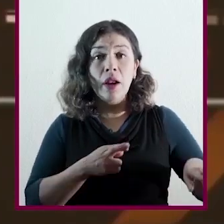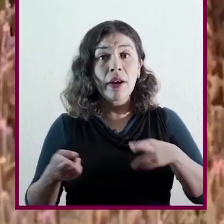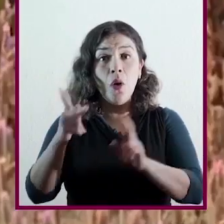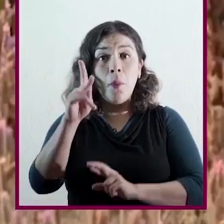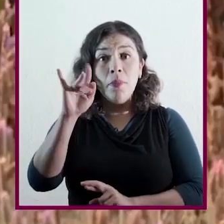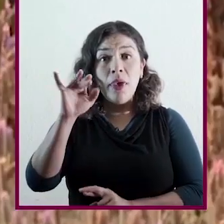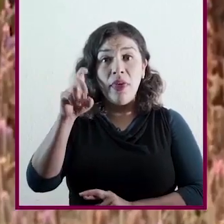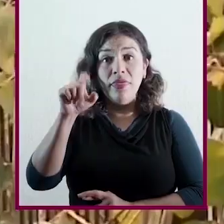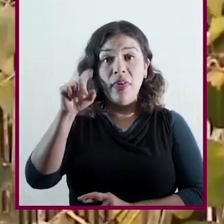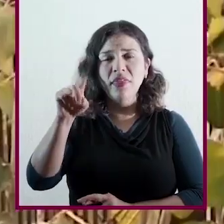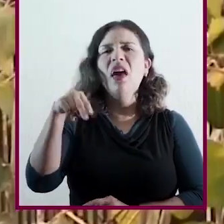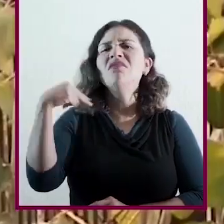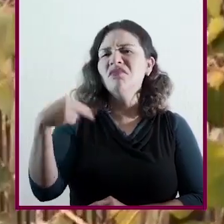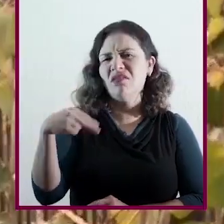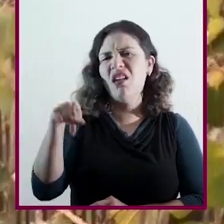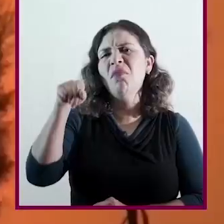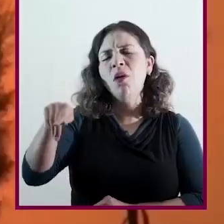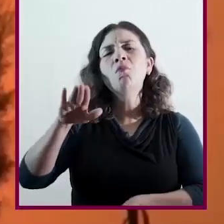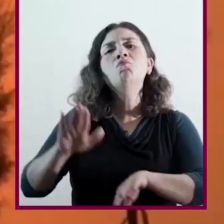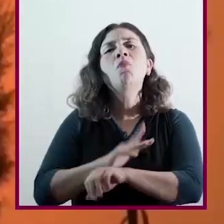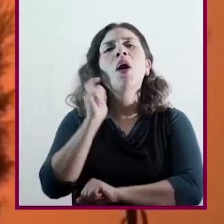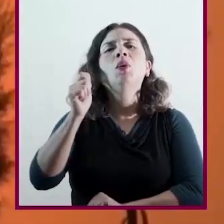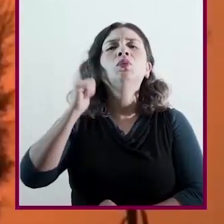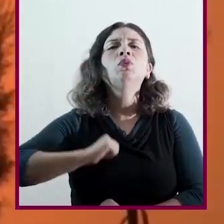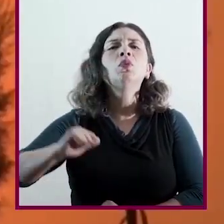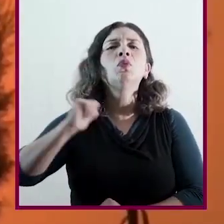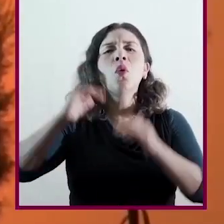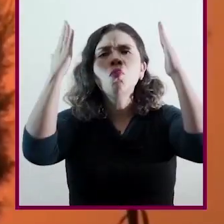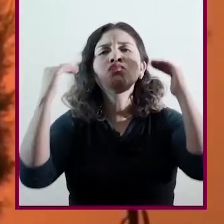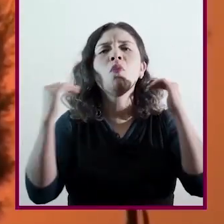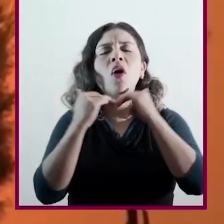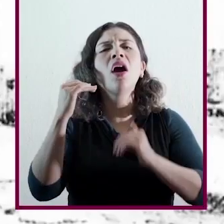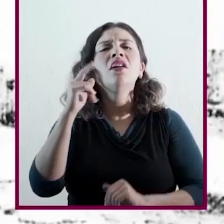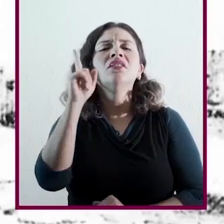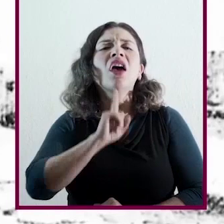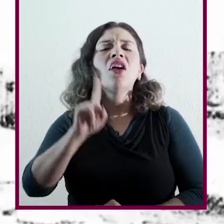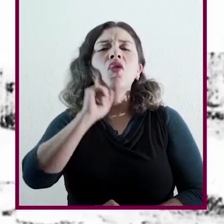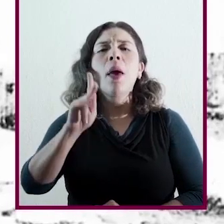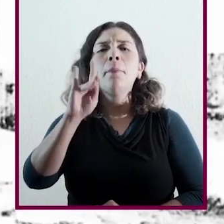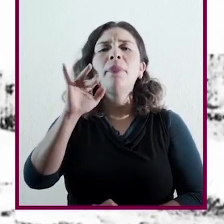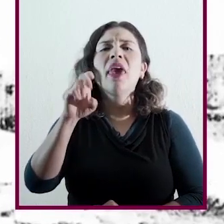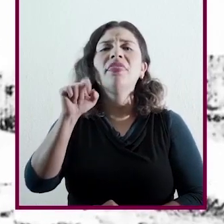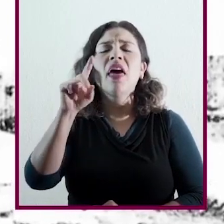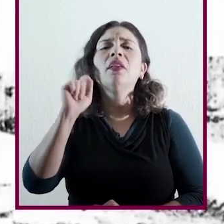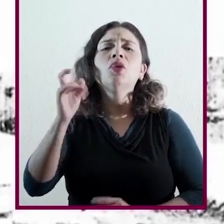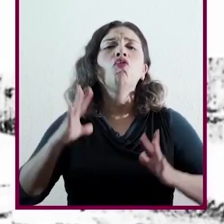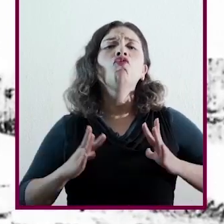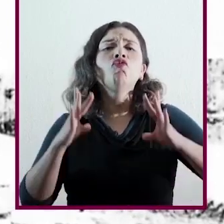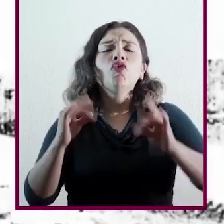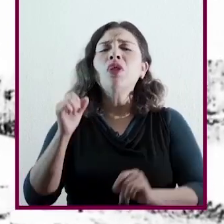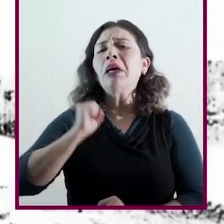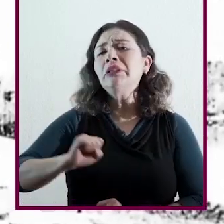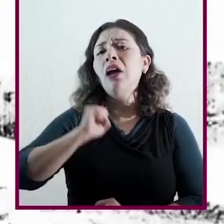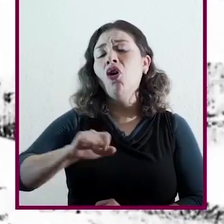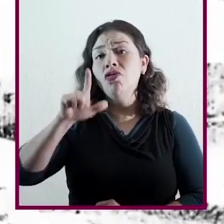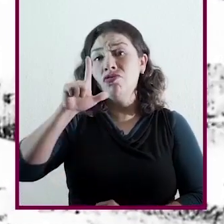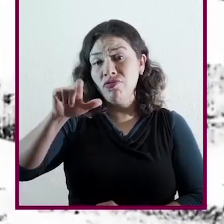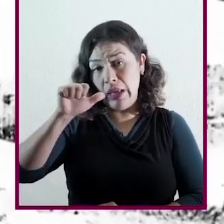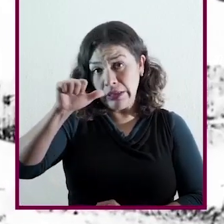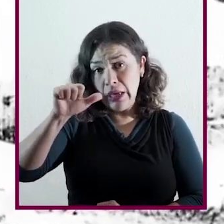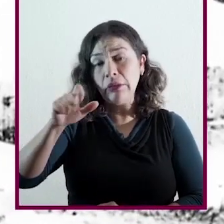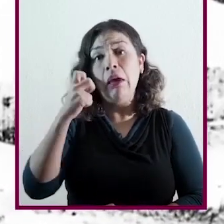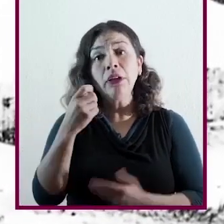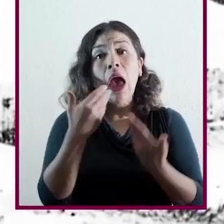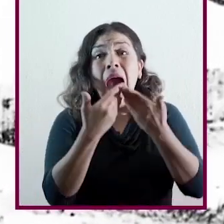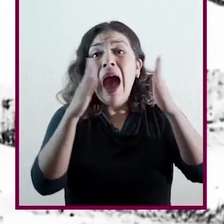El Río de la Piedad debe su nombre al convento de Nuestra Señora de la Piedad, que fue fundado en el siglo XVI. El